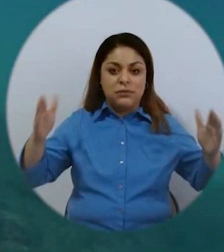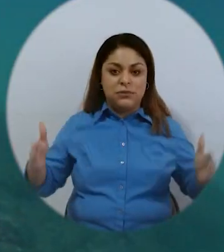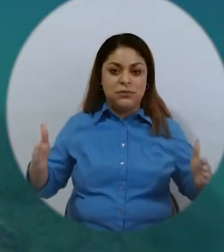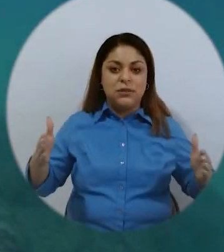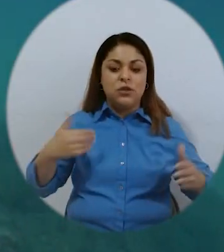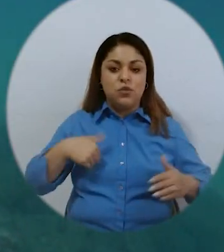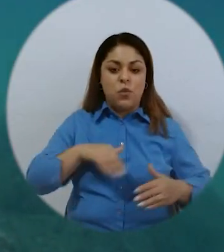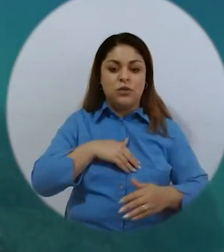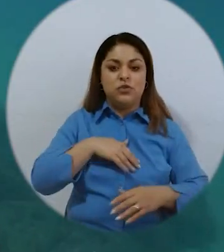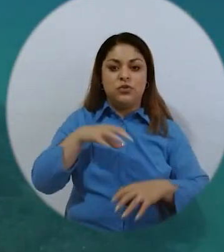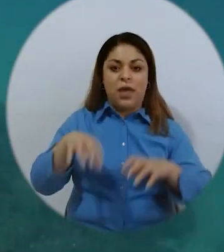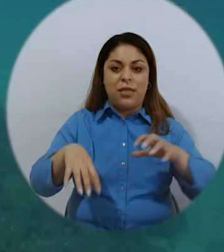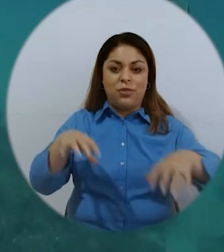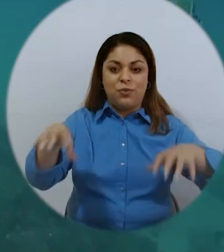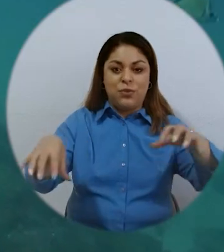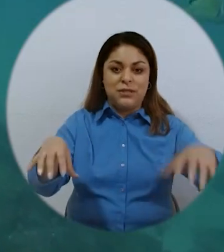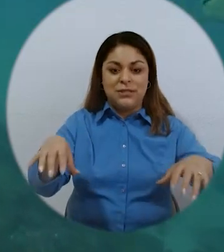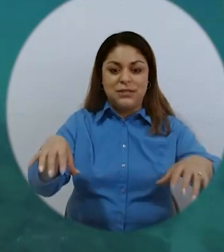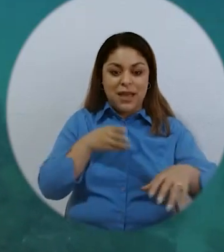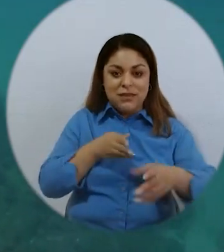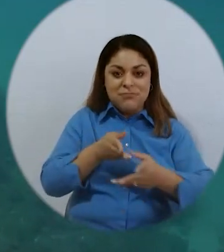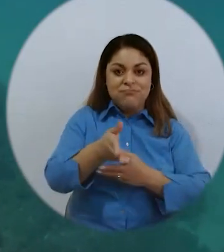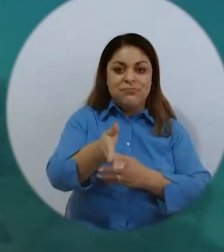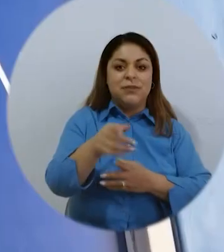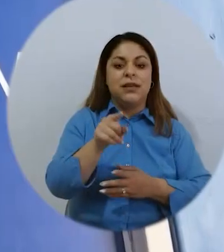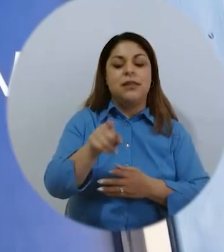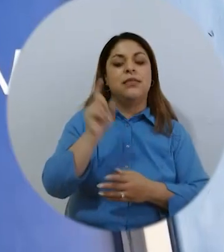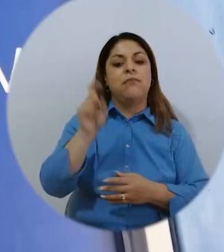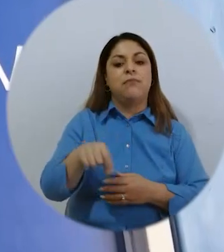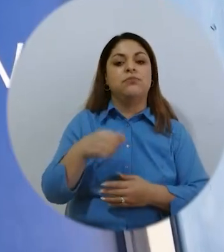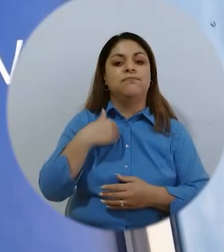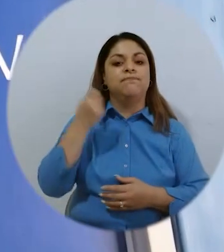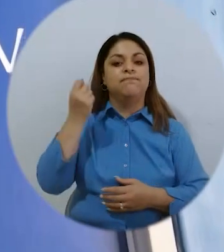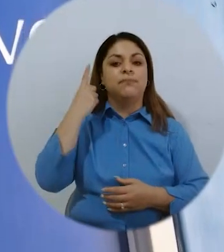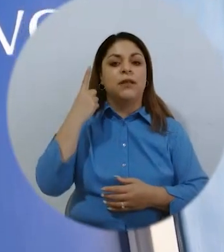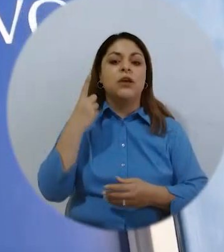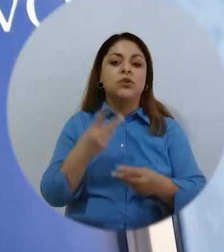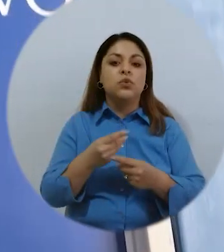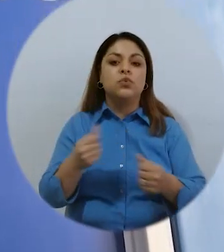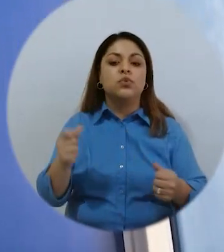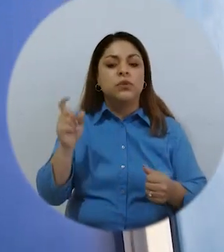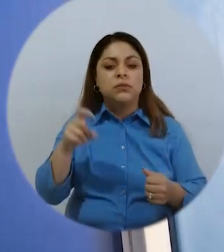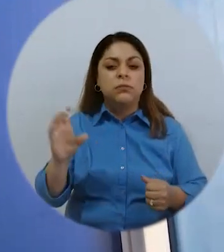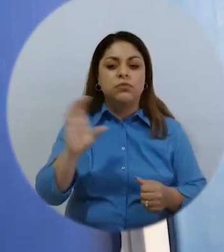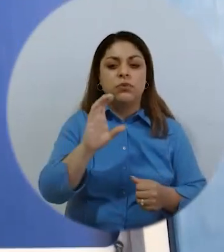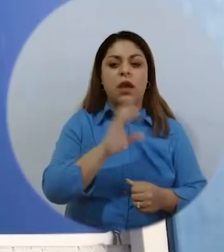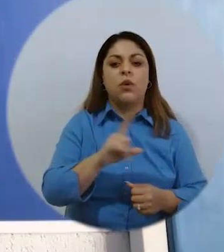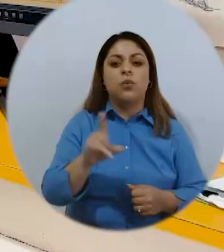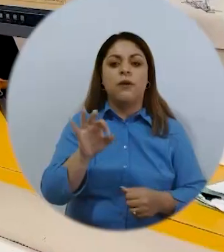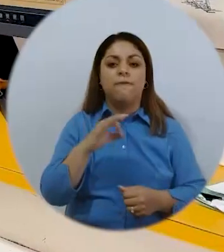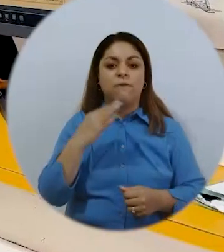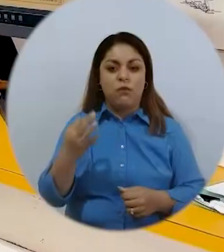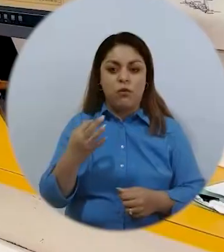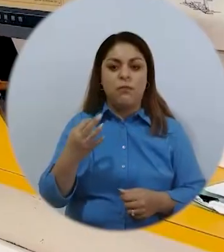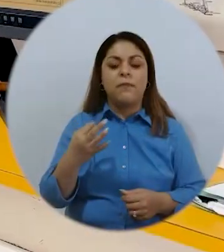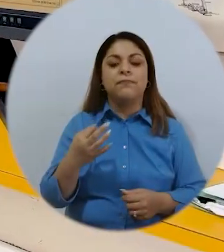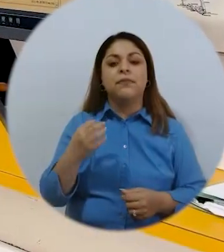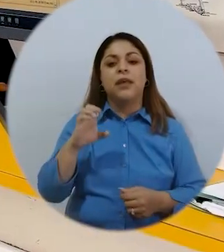nuestros cantones. Desde ahí tenemos que generar esa comprensión de que las soluciones se tienen que buscar de una manera